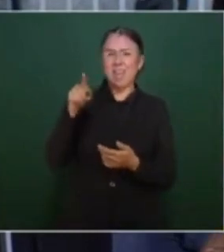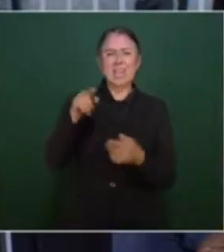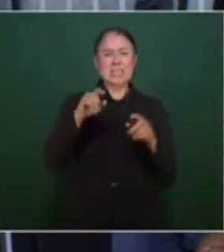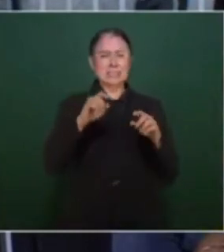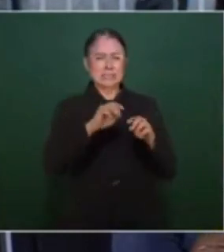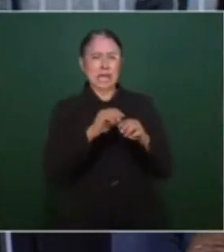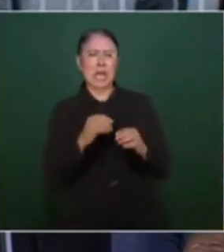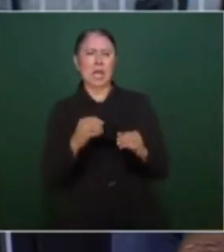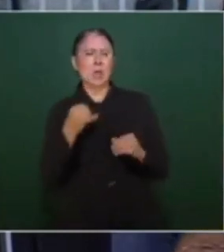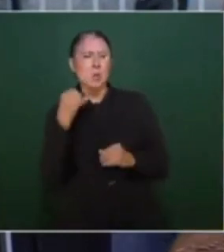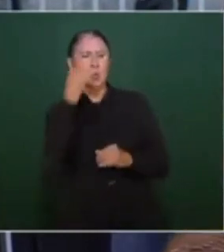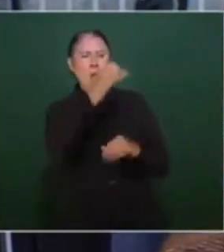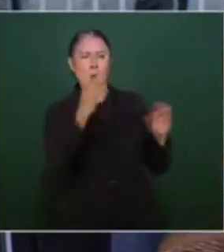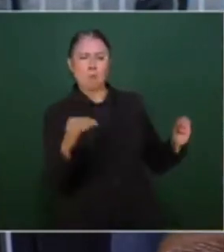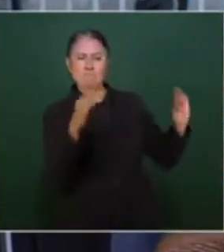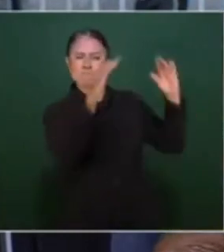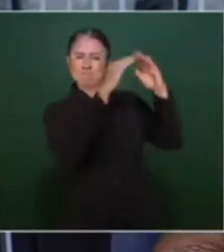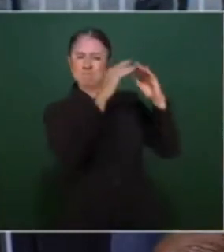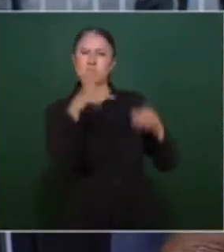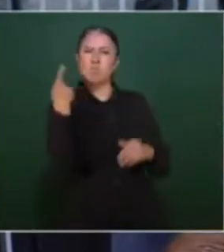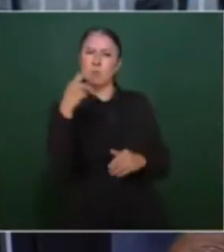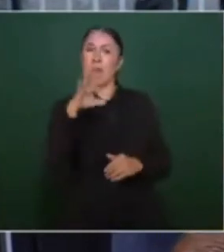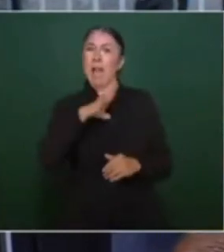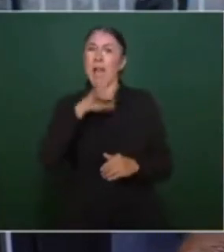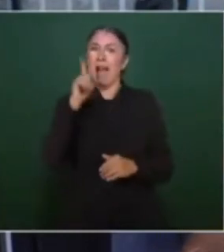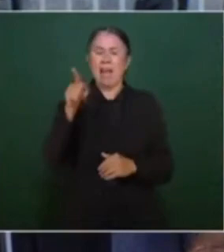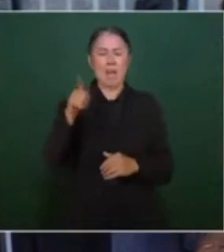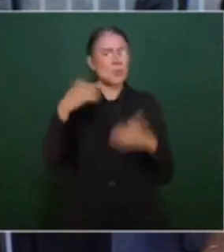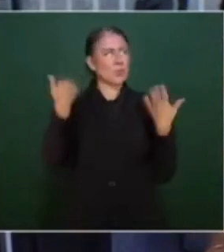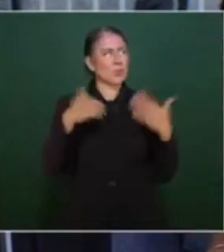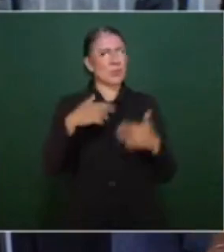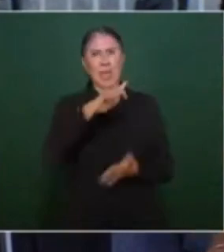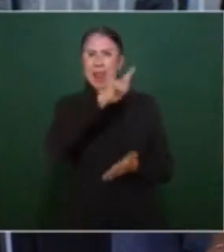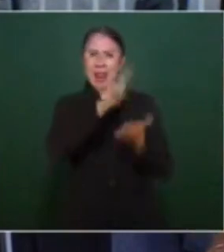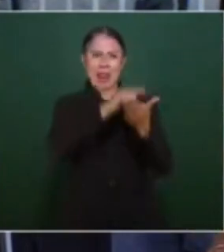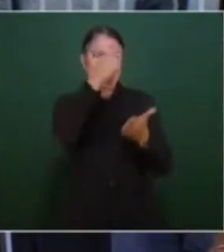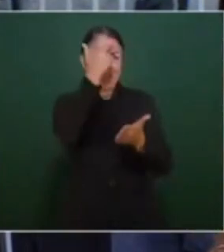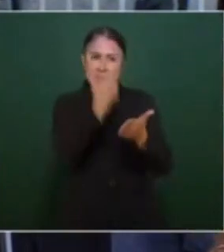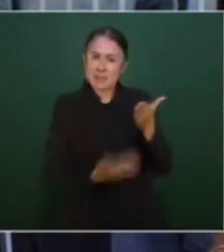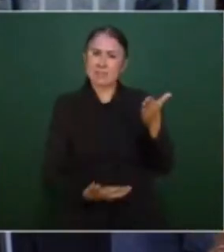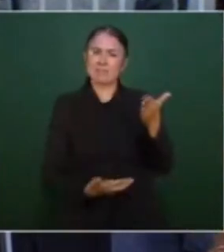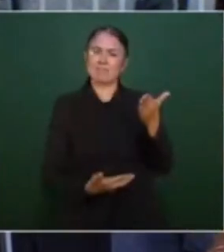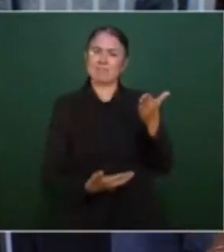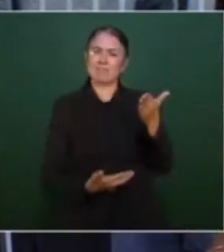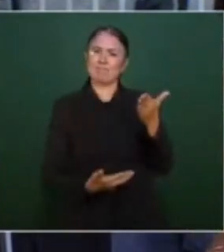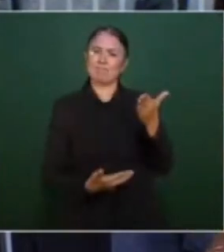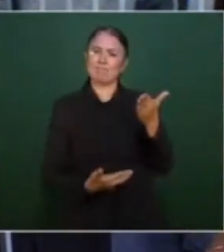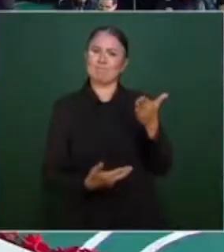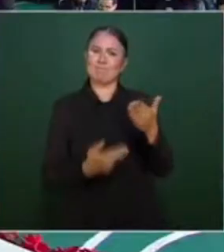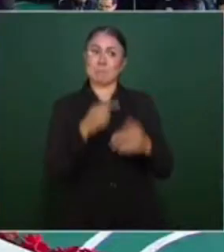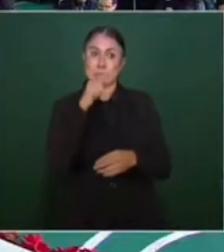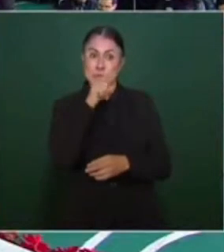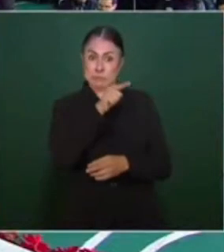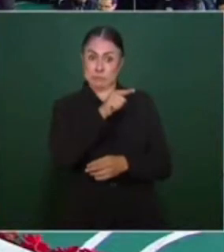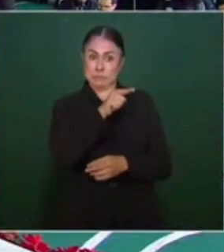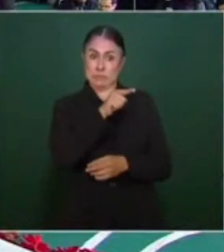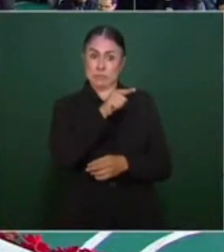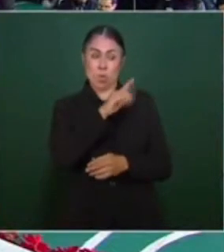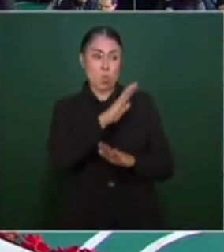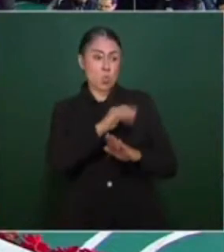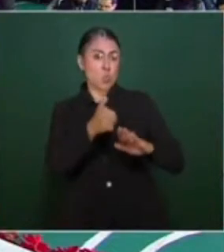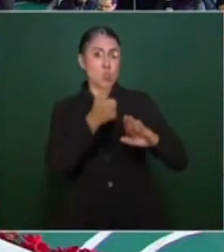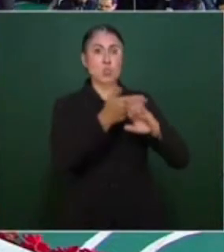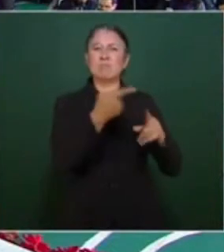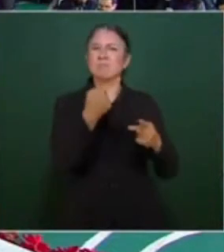de 200 fabricaciones de delitos en contra de los que están en contra de las personas